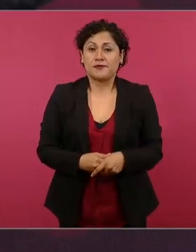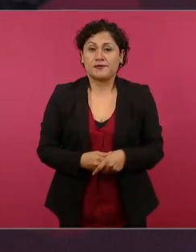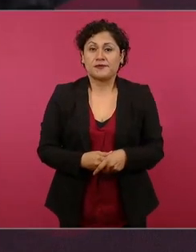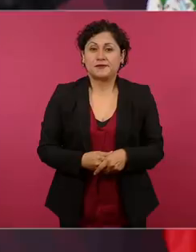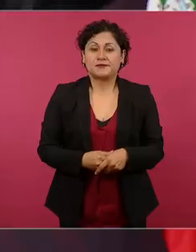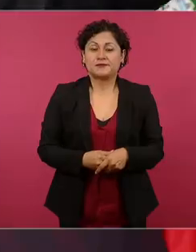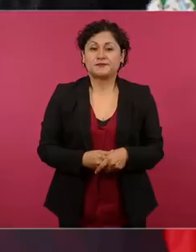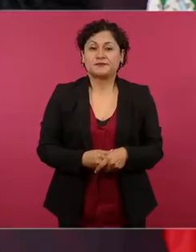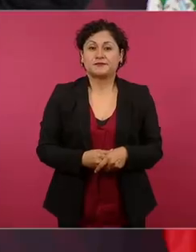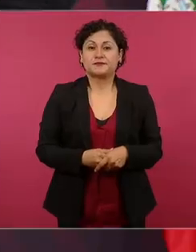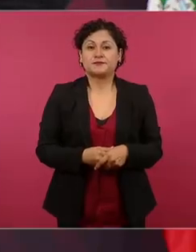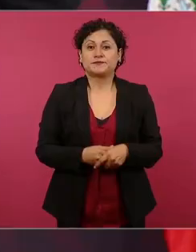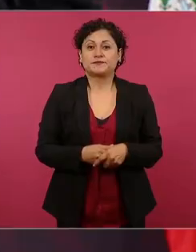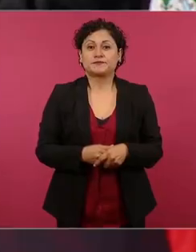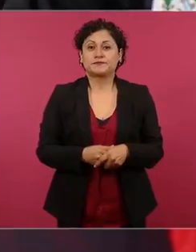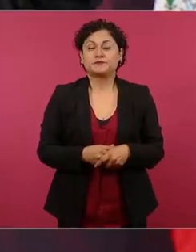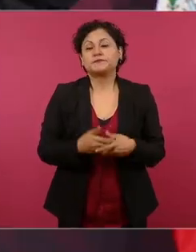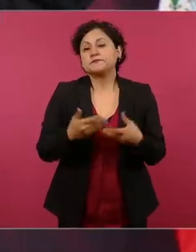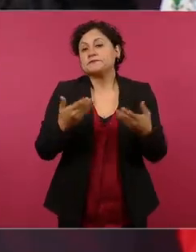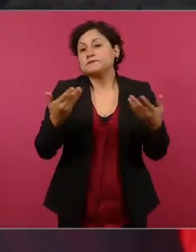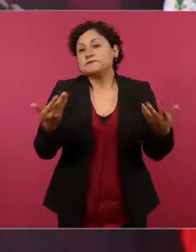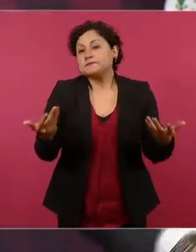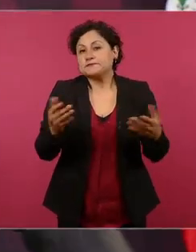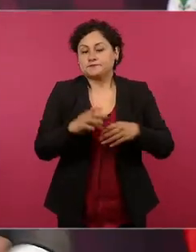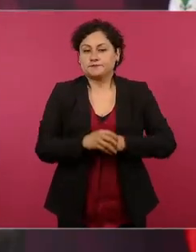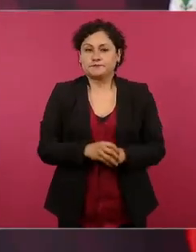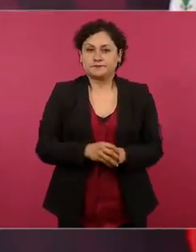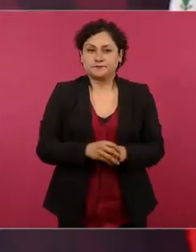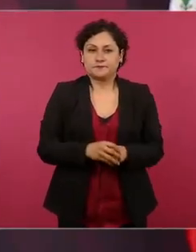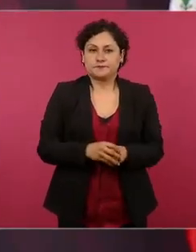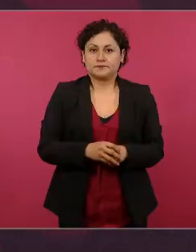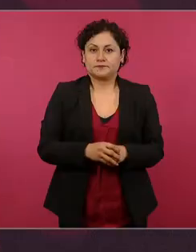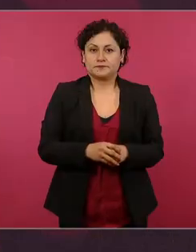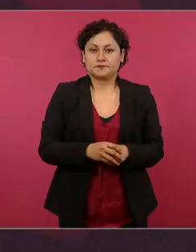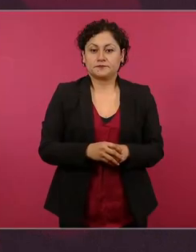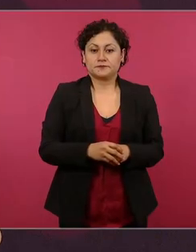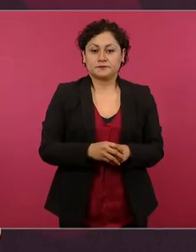Si se quiere, todavía limitado,